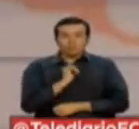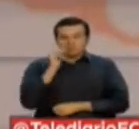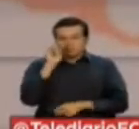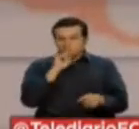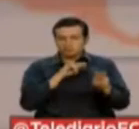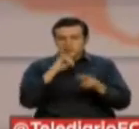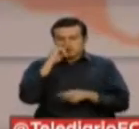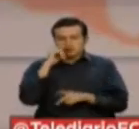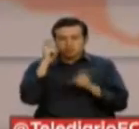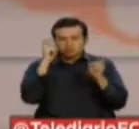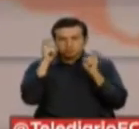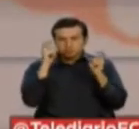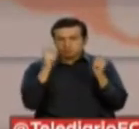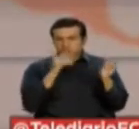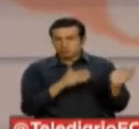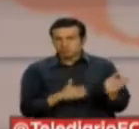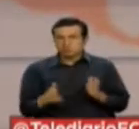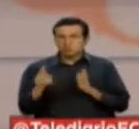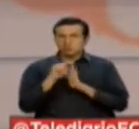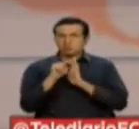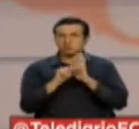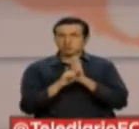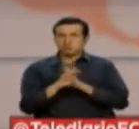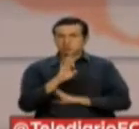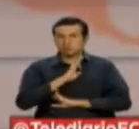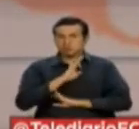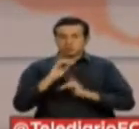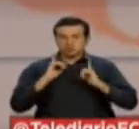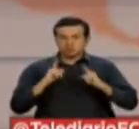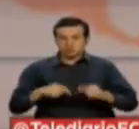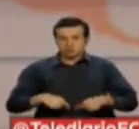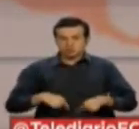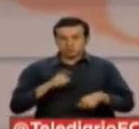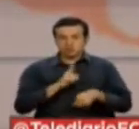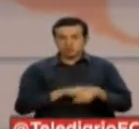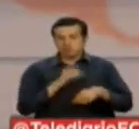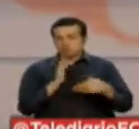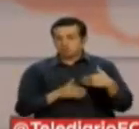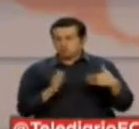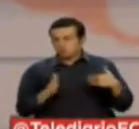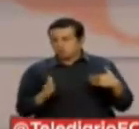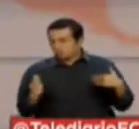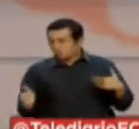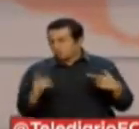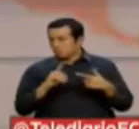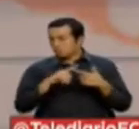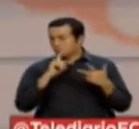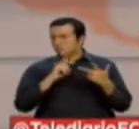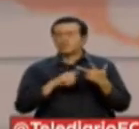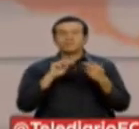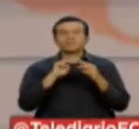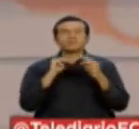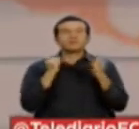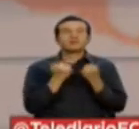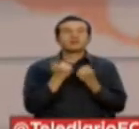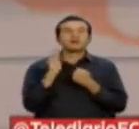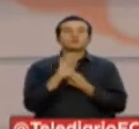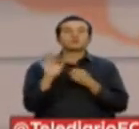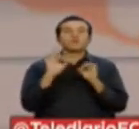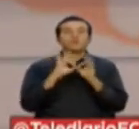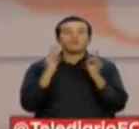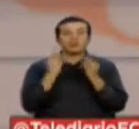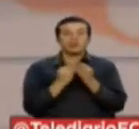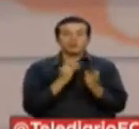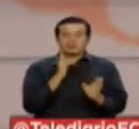niño sano, de acuerdo a la norma técnica de salud en los periodos que corresponde. En el caso del MIES, que la familia participe